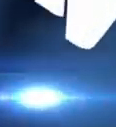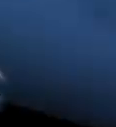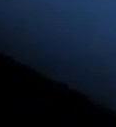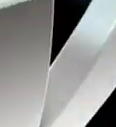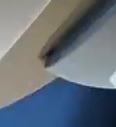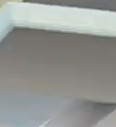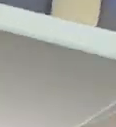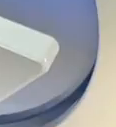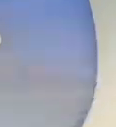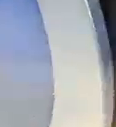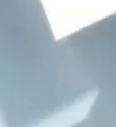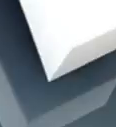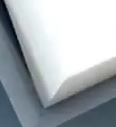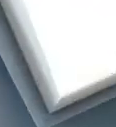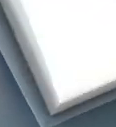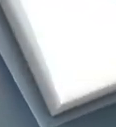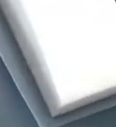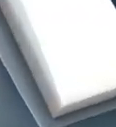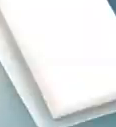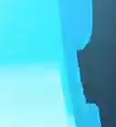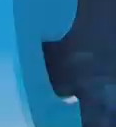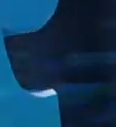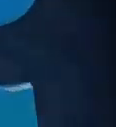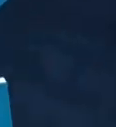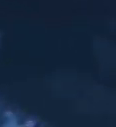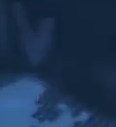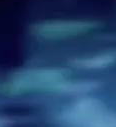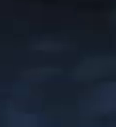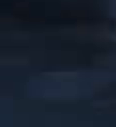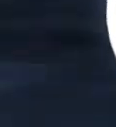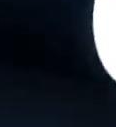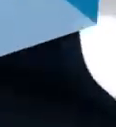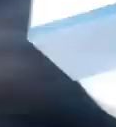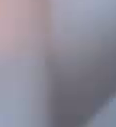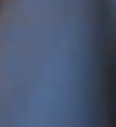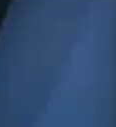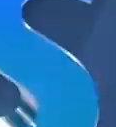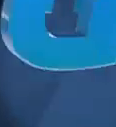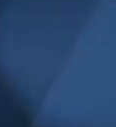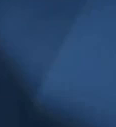My brother's son.